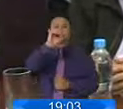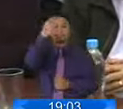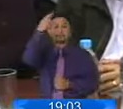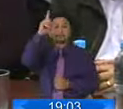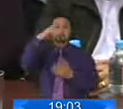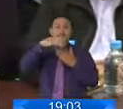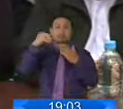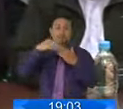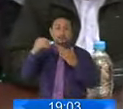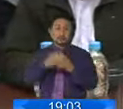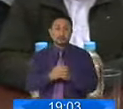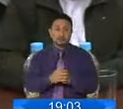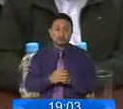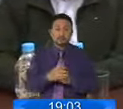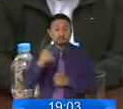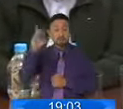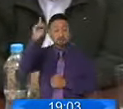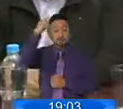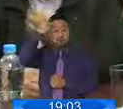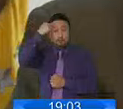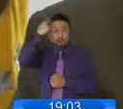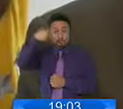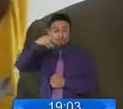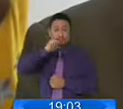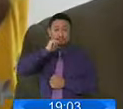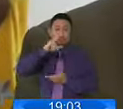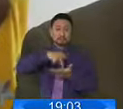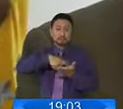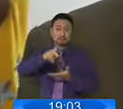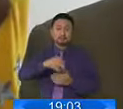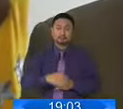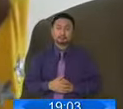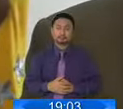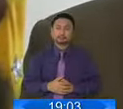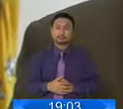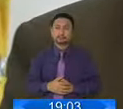dólares los que les adeuda el régimen, informó Héctor Romero.